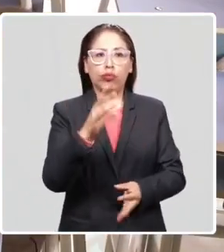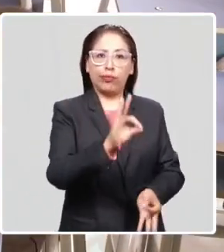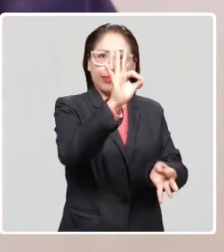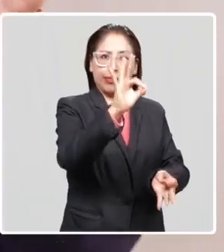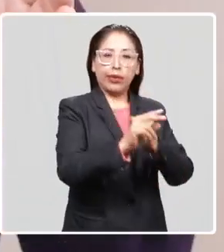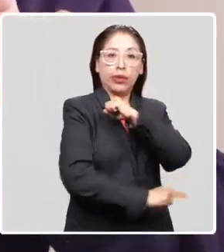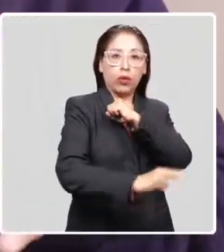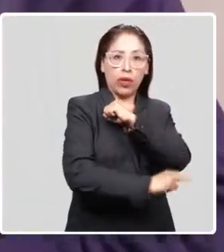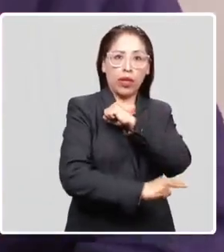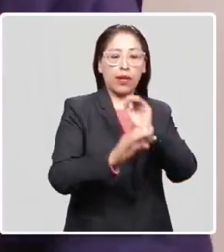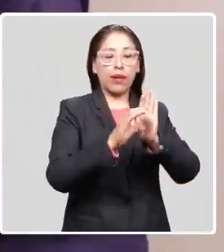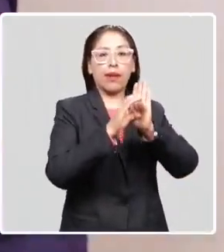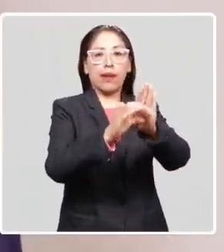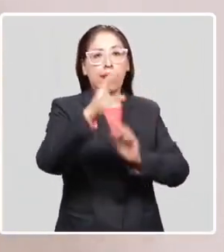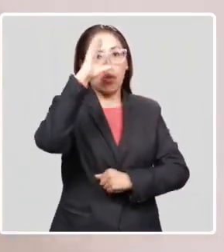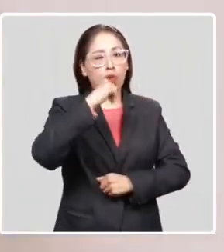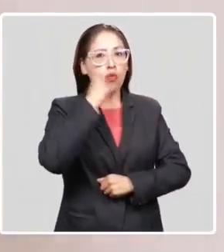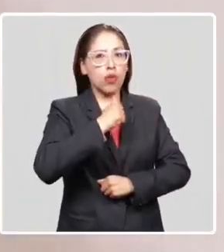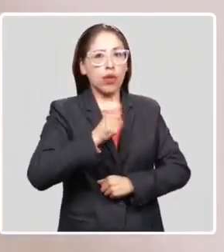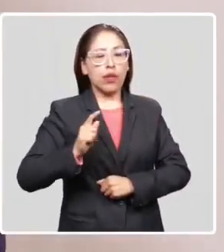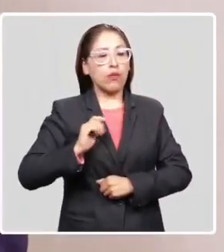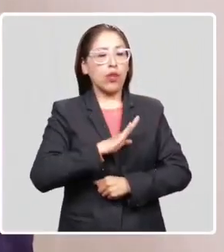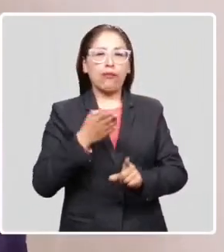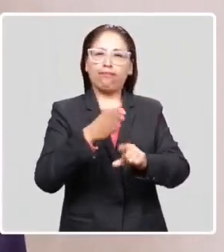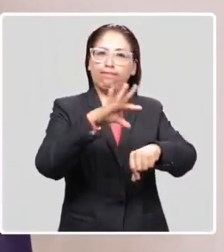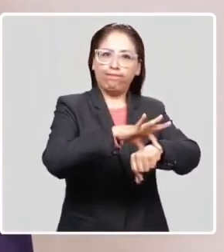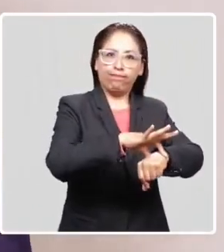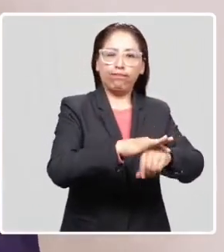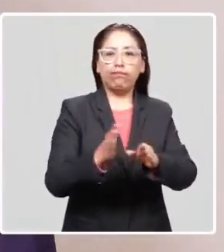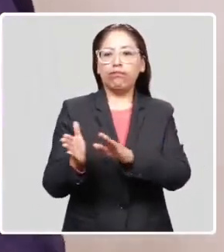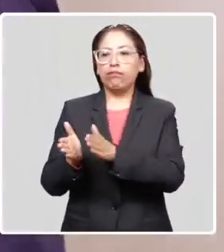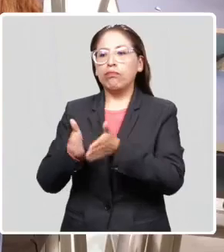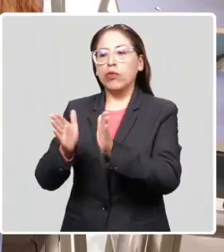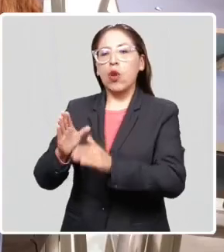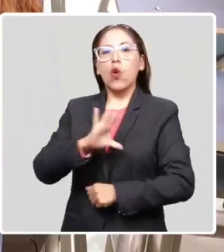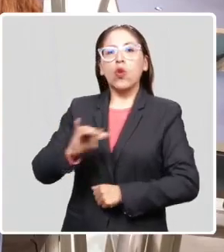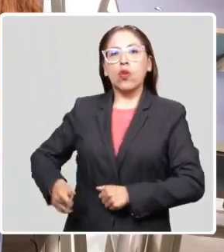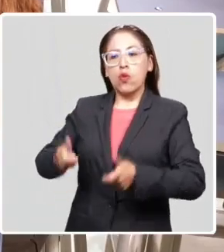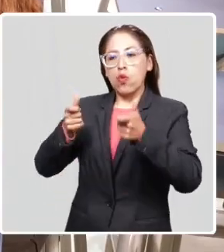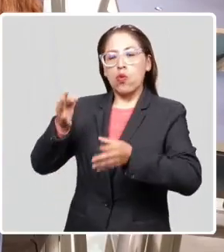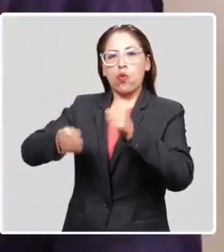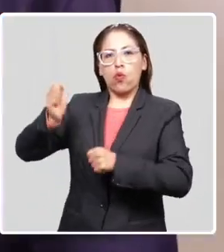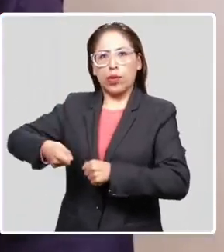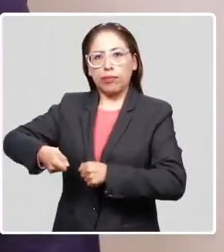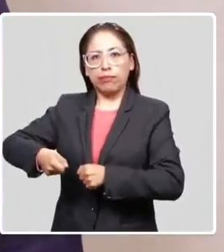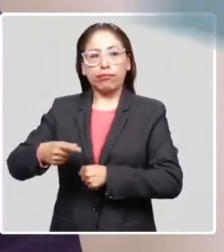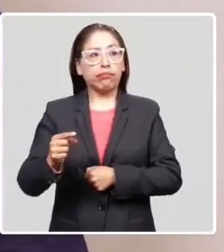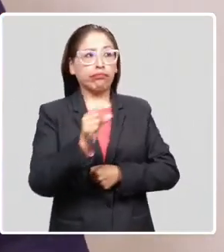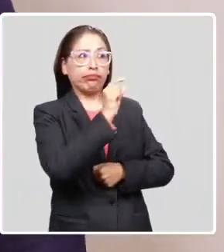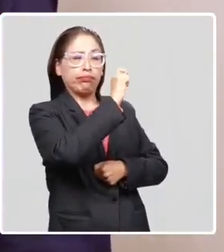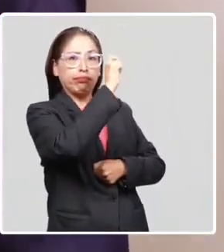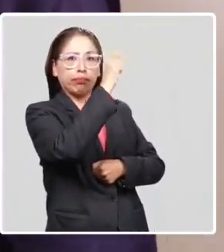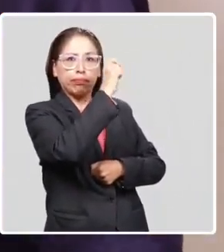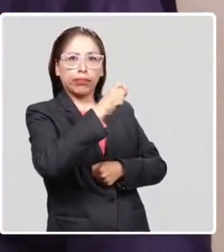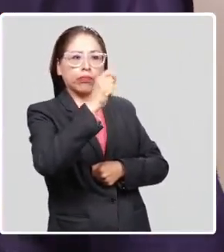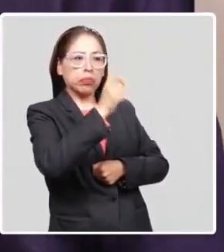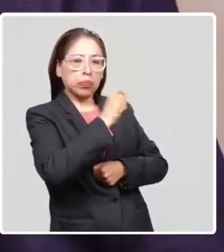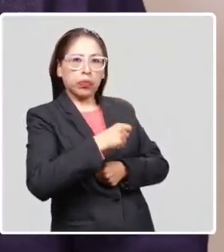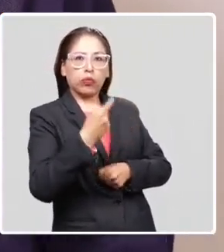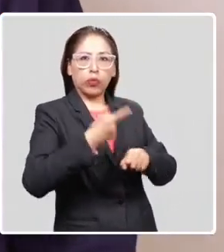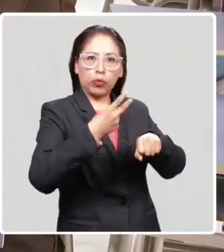dos papeletas. Una nacional con las candidatas y candidatos al Tribunal Agroambiental y al Consejo de la Magistratura. En cada instancia debemos